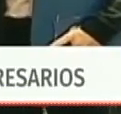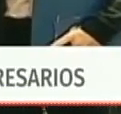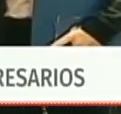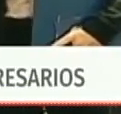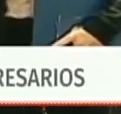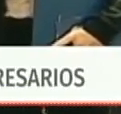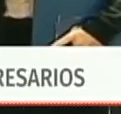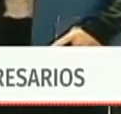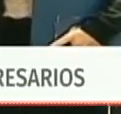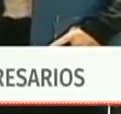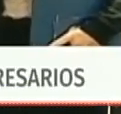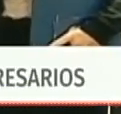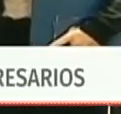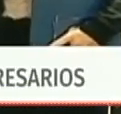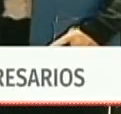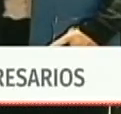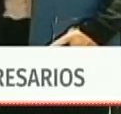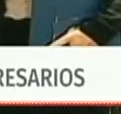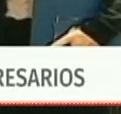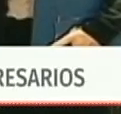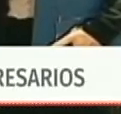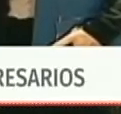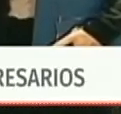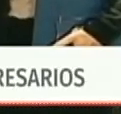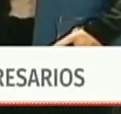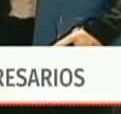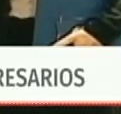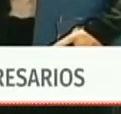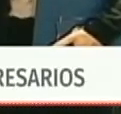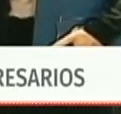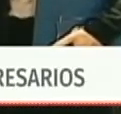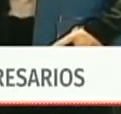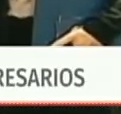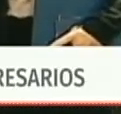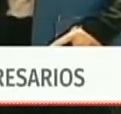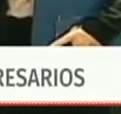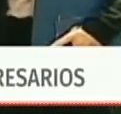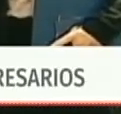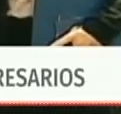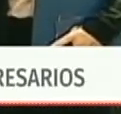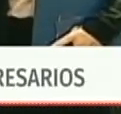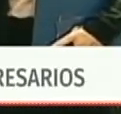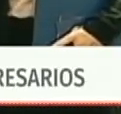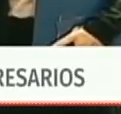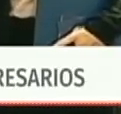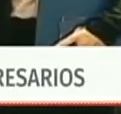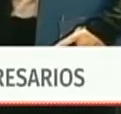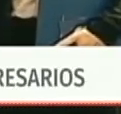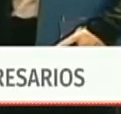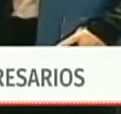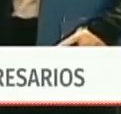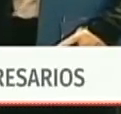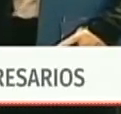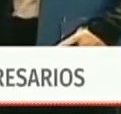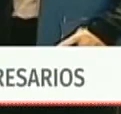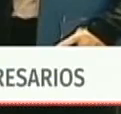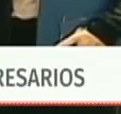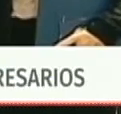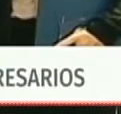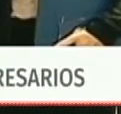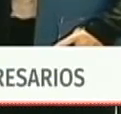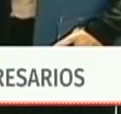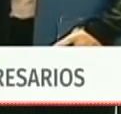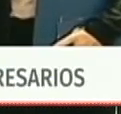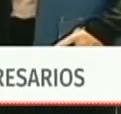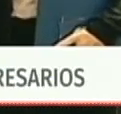la economía digital. Así de sencillo. Y todos tenemos que ser partícipes de la economía digital. Hoy vengo a inaugurar aquí